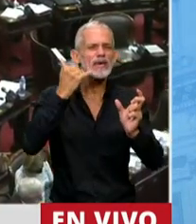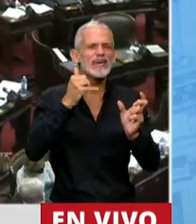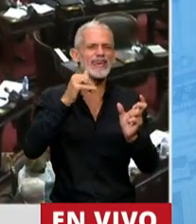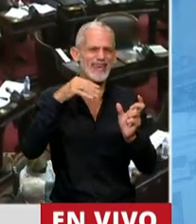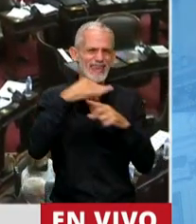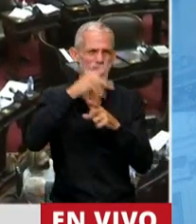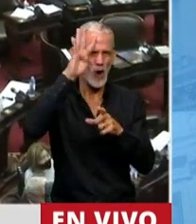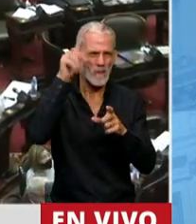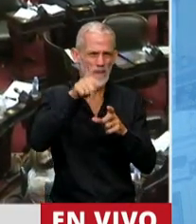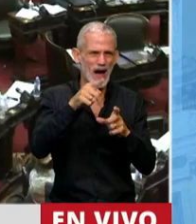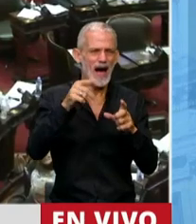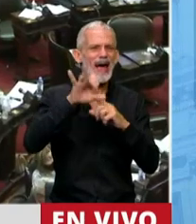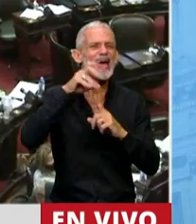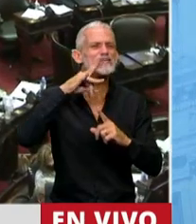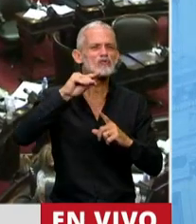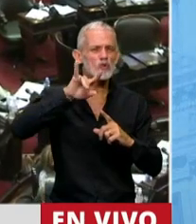en quechua,